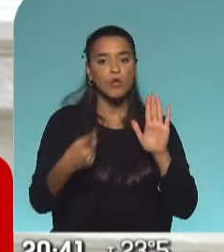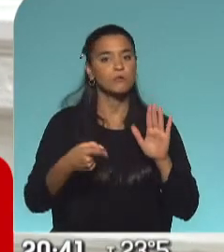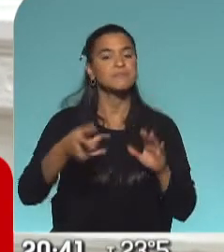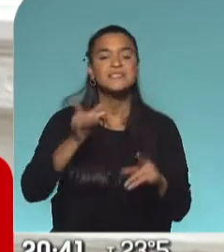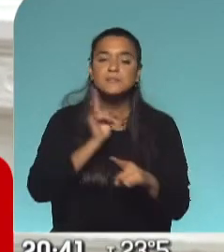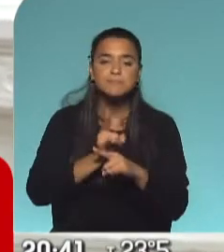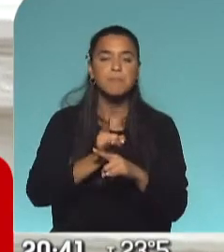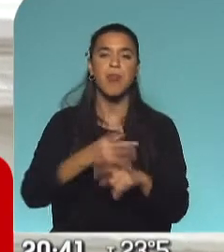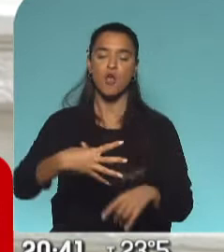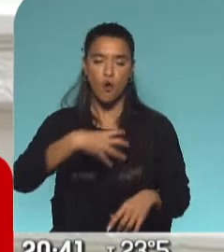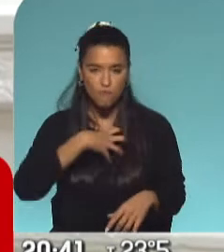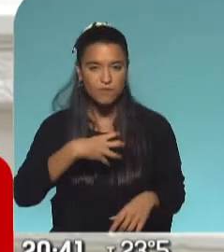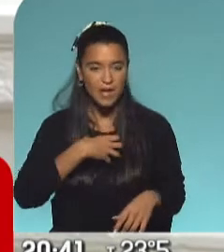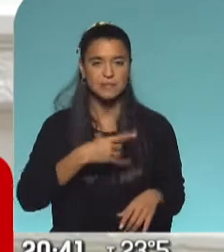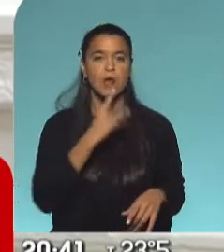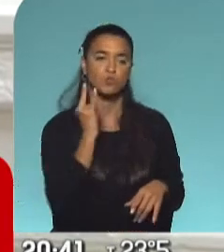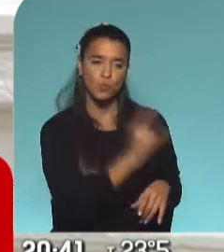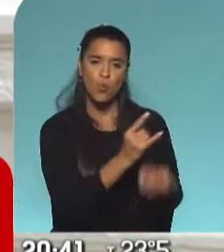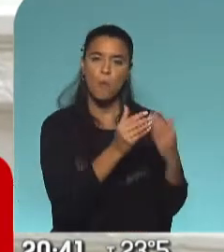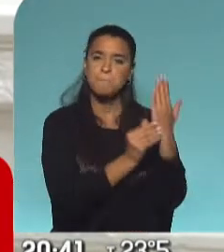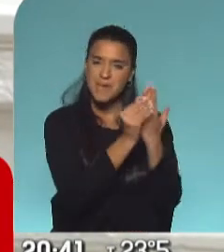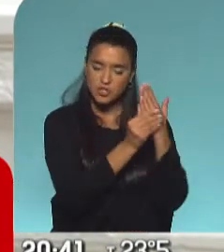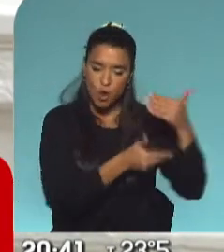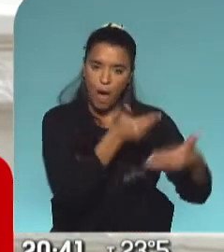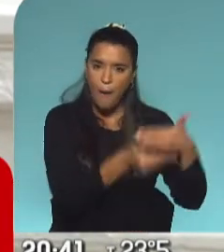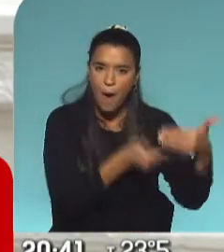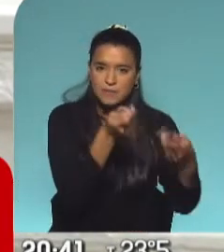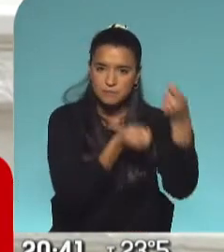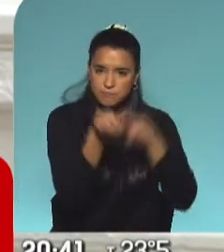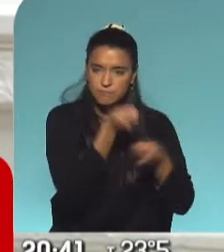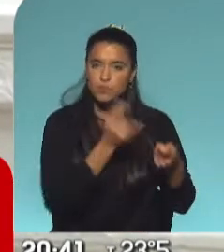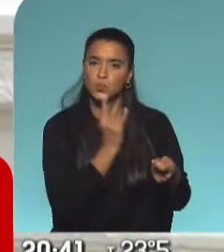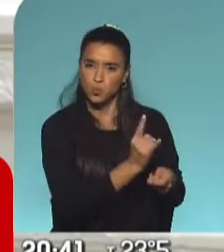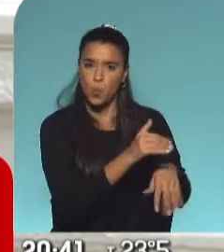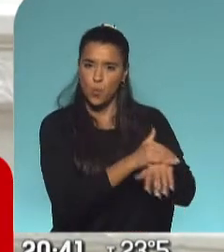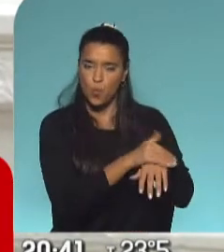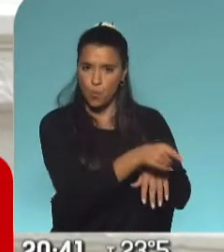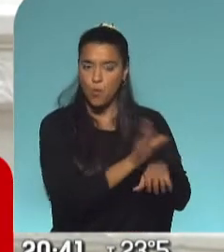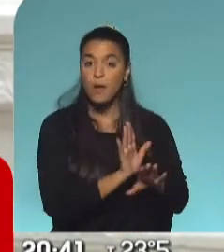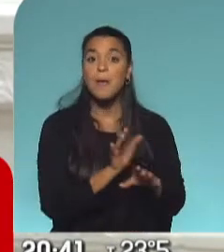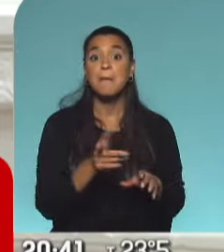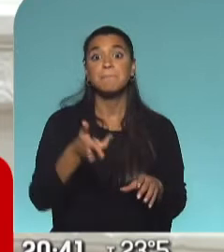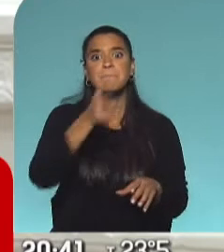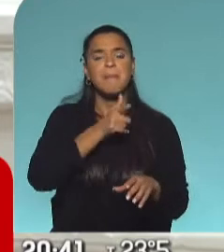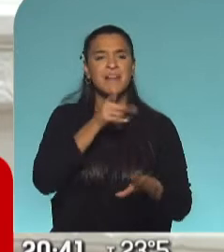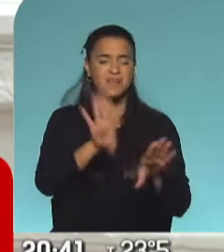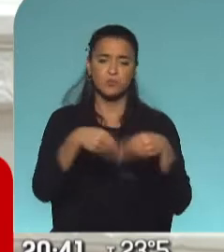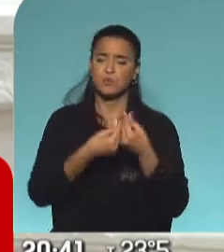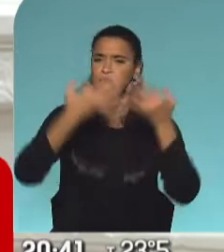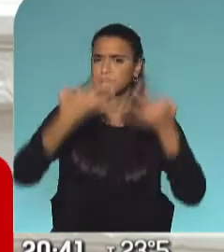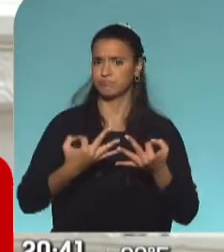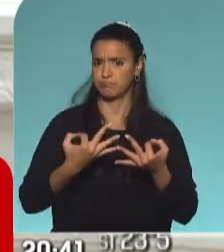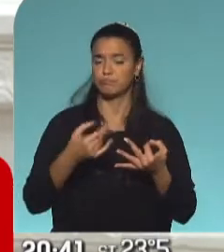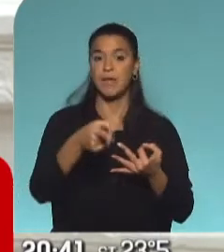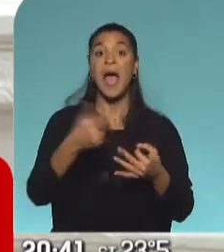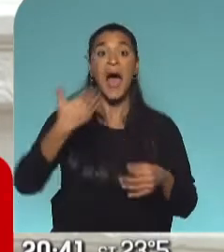permanentemente confió en las capacidades del ministro para avanzar en la negociación. Me parece que dan los resultados adecuados, que son estos, que son